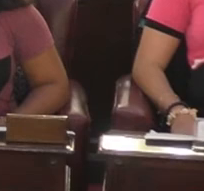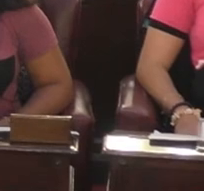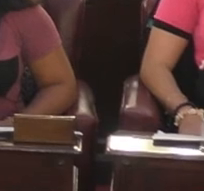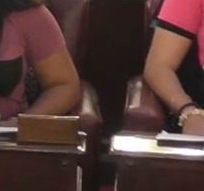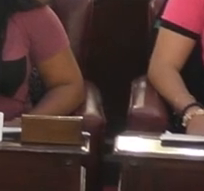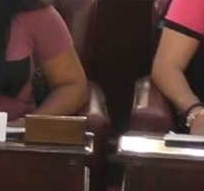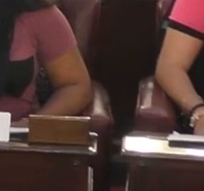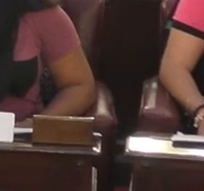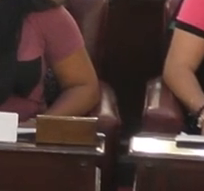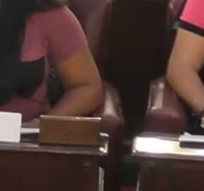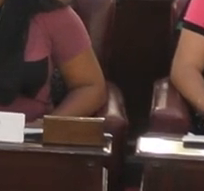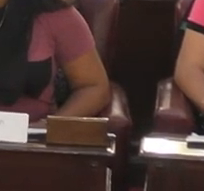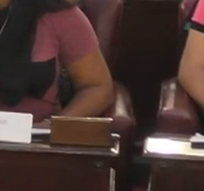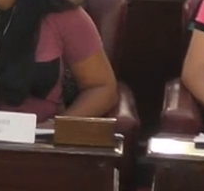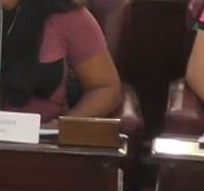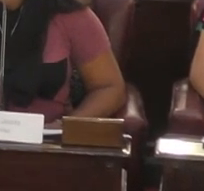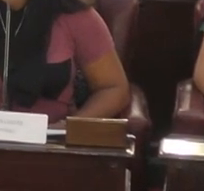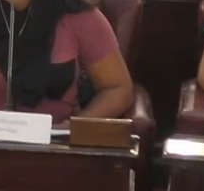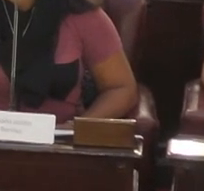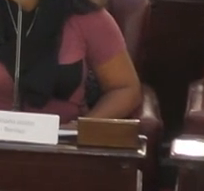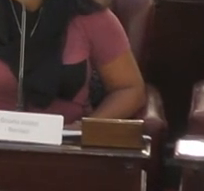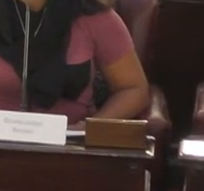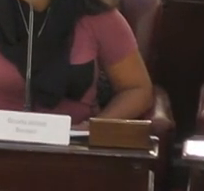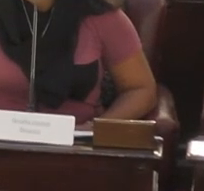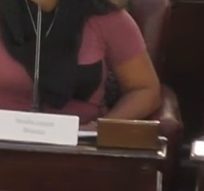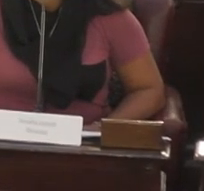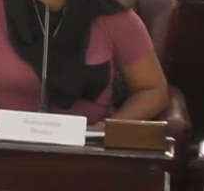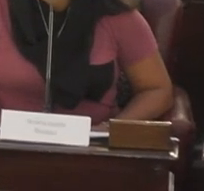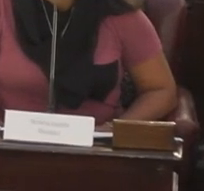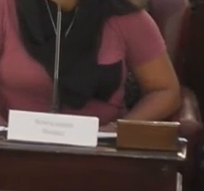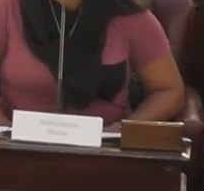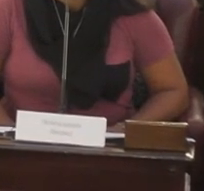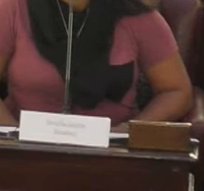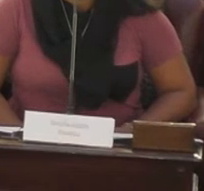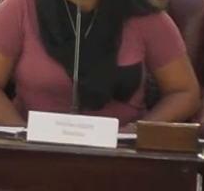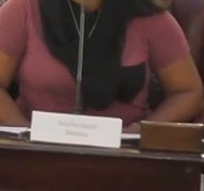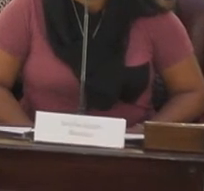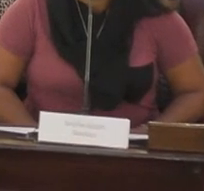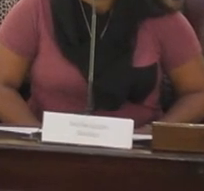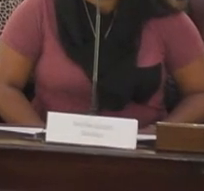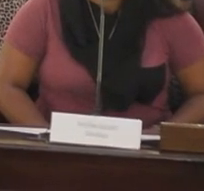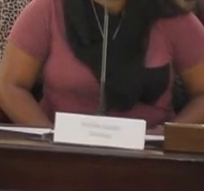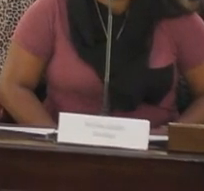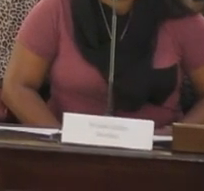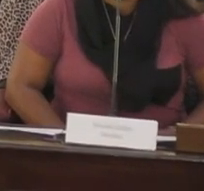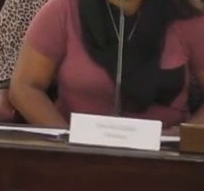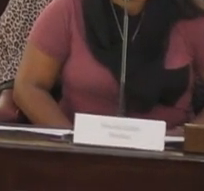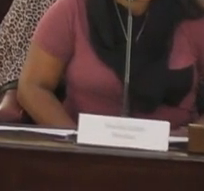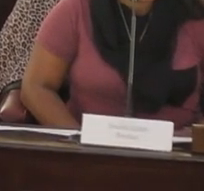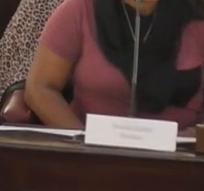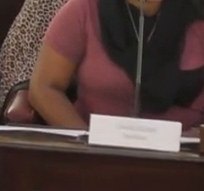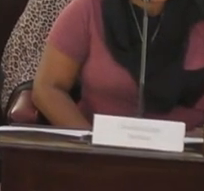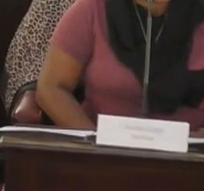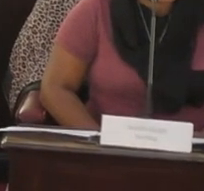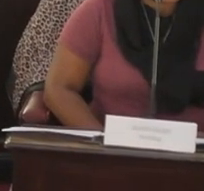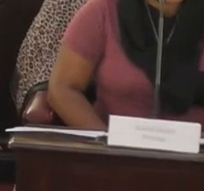Vamos, lo invito a los señores diputados Lautaro Vallejo, Milagro Forlín y Francisco Rodríguez a